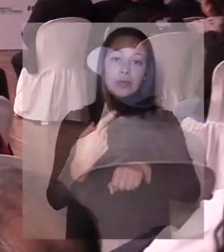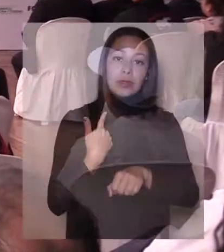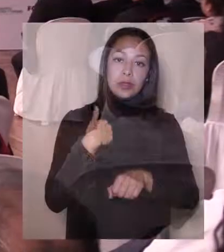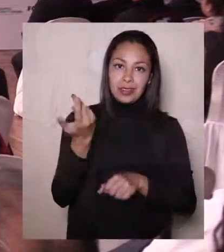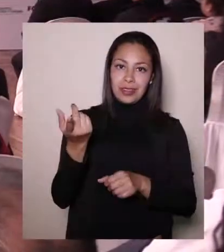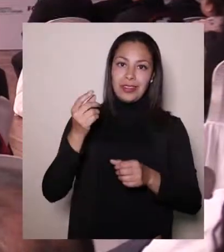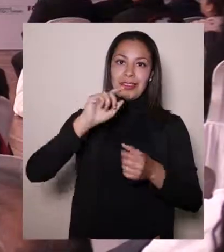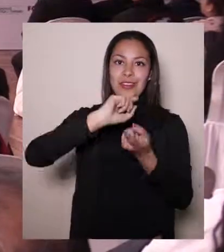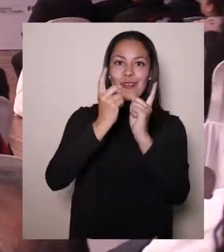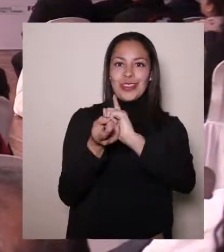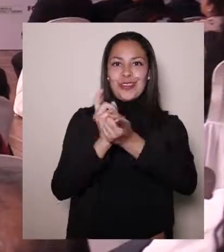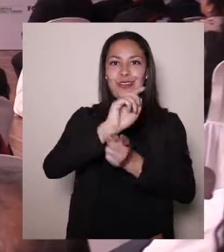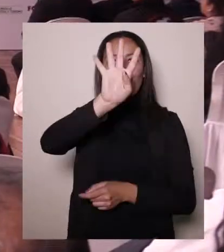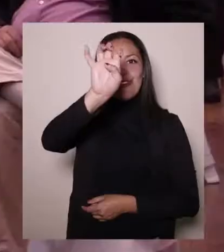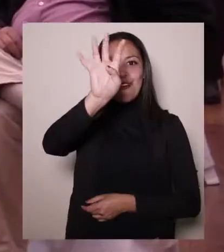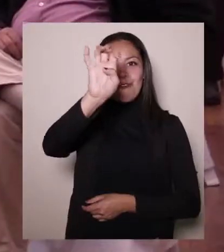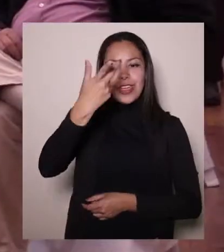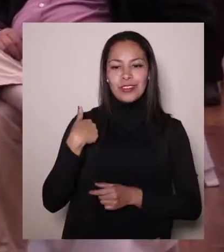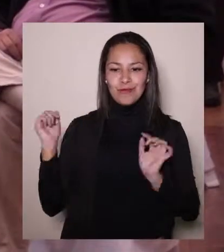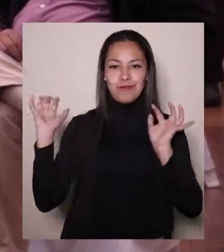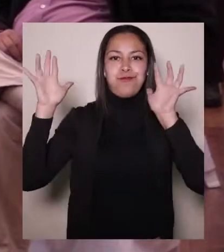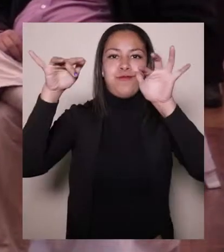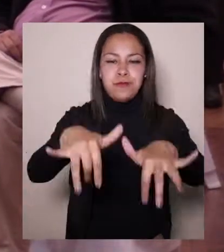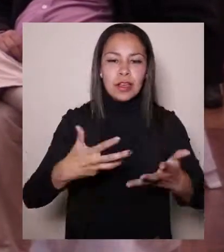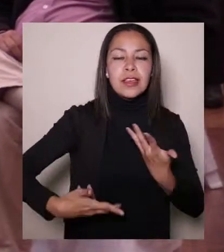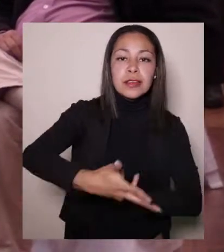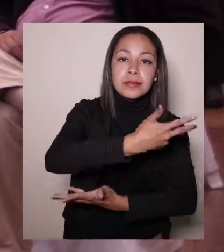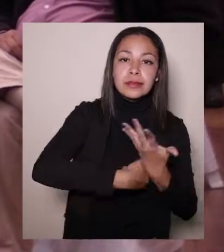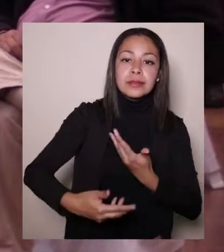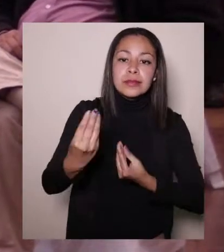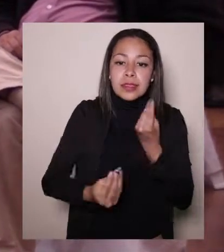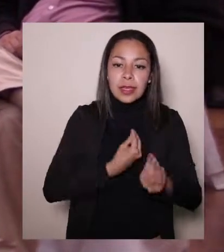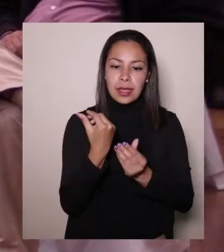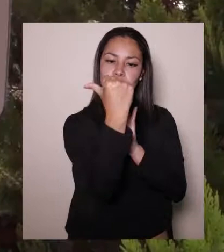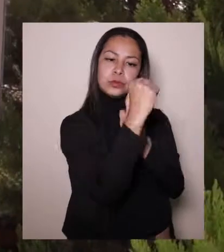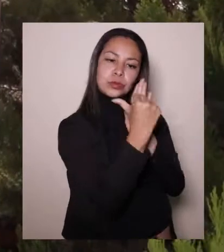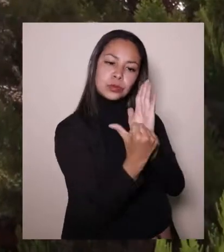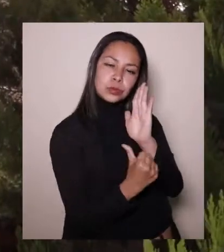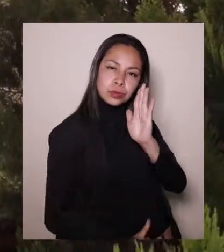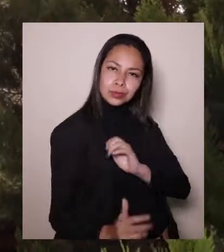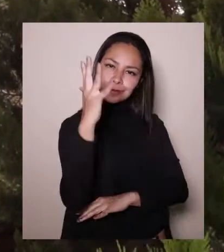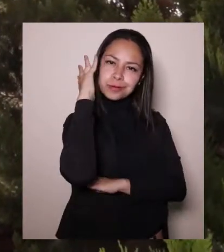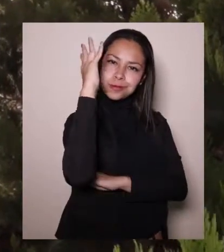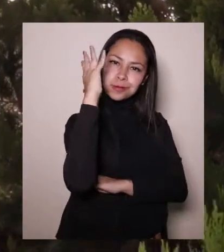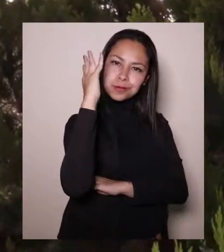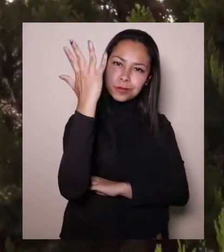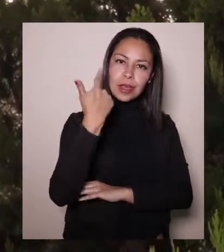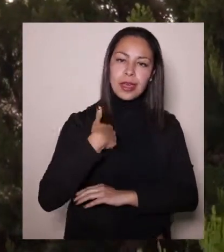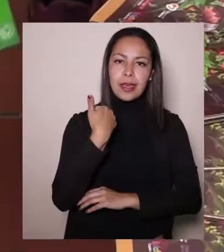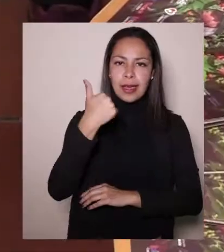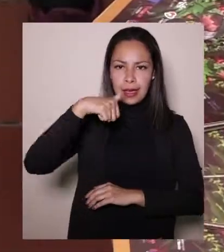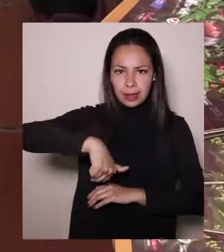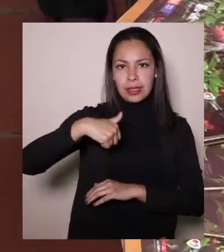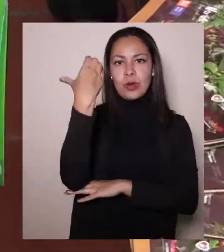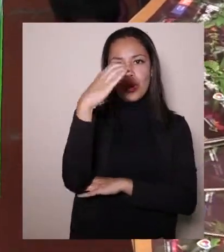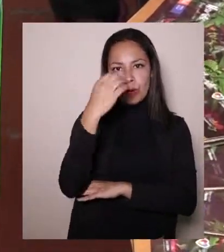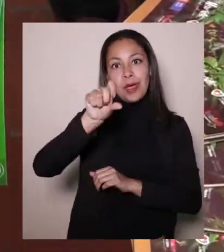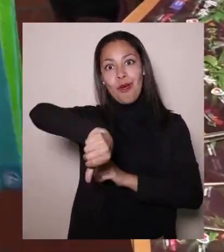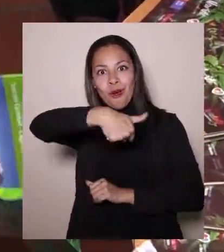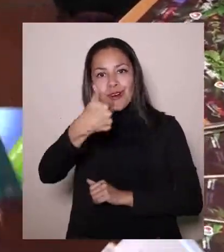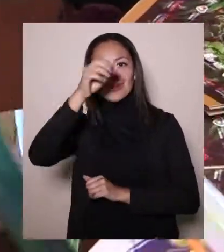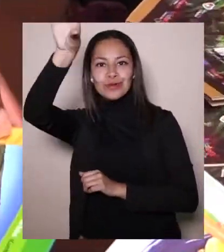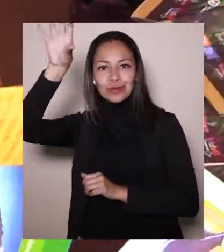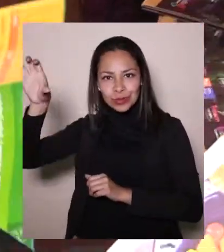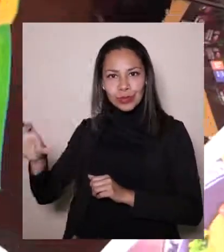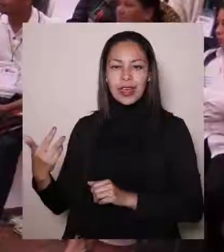Nariño recibió el noveno encuentro de turismo comunitario, durante el cual se desarrolló una agenda académica con expertos nacionales y extranjeros